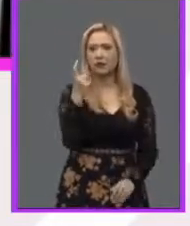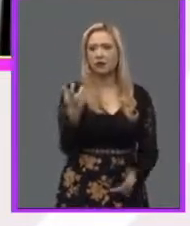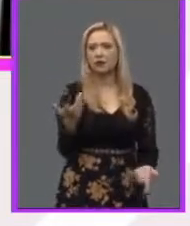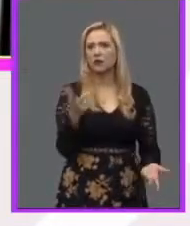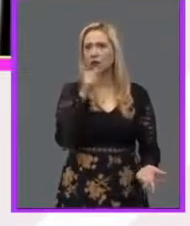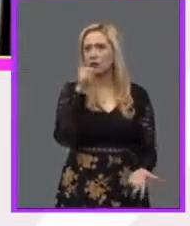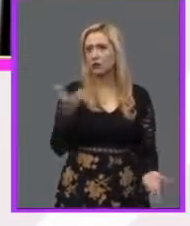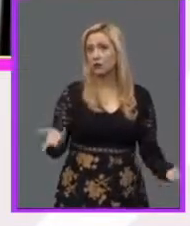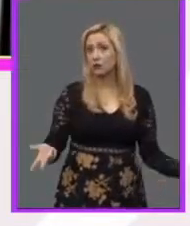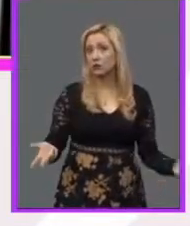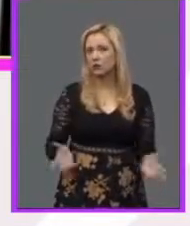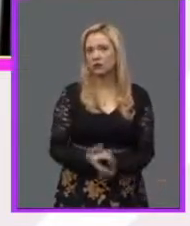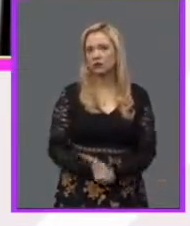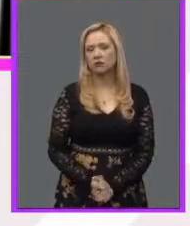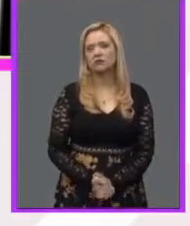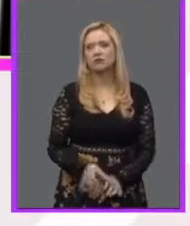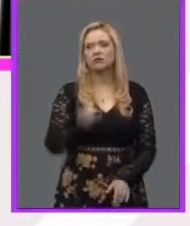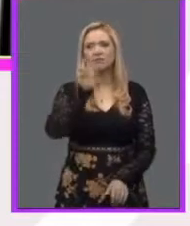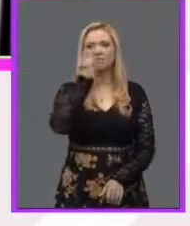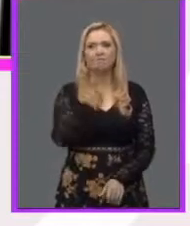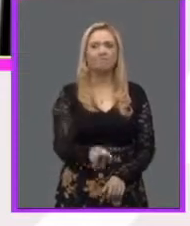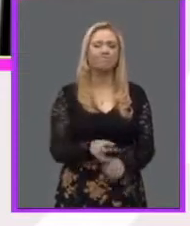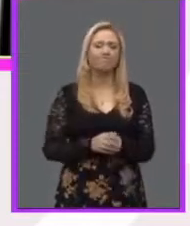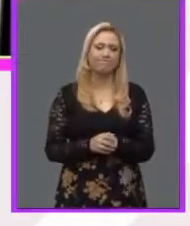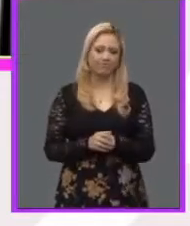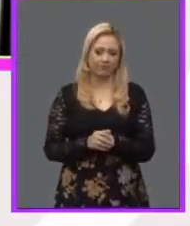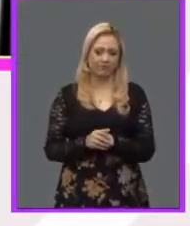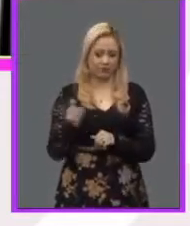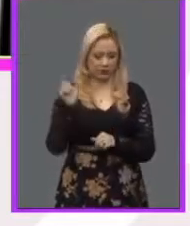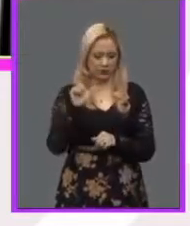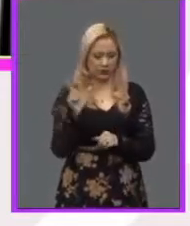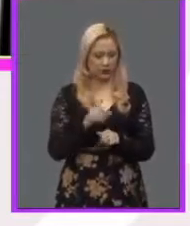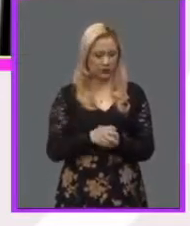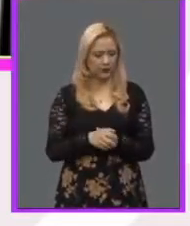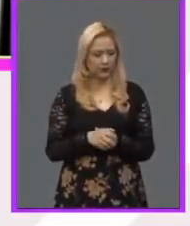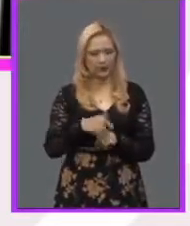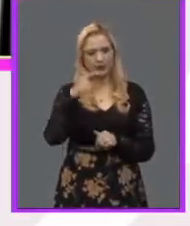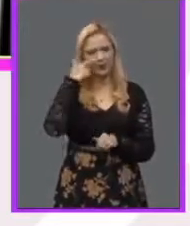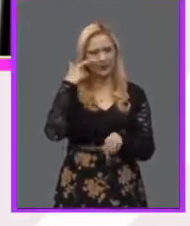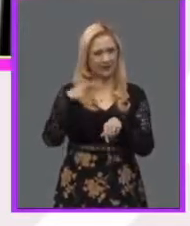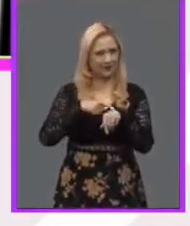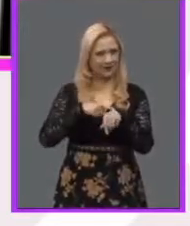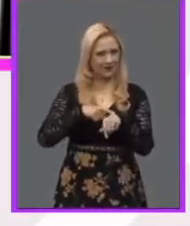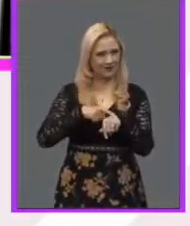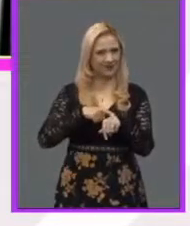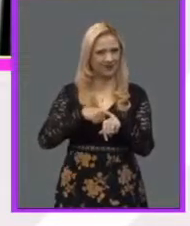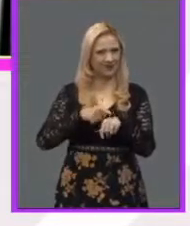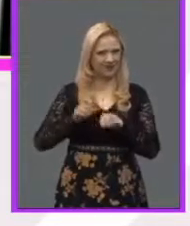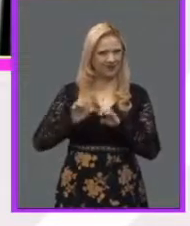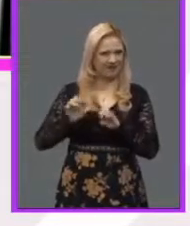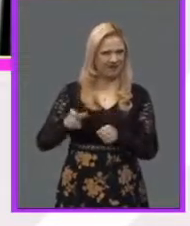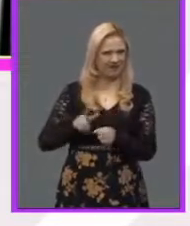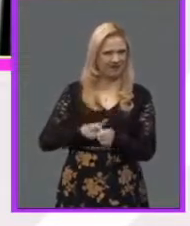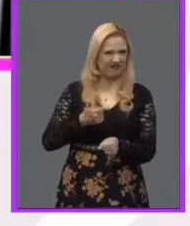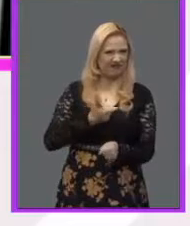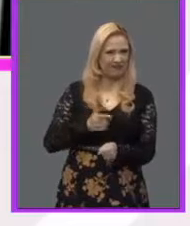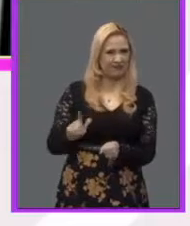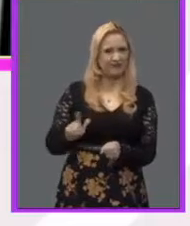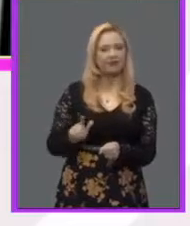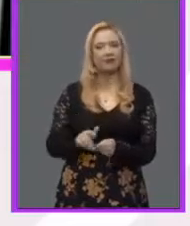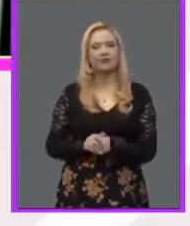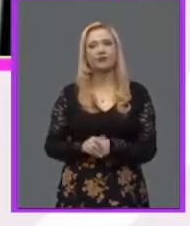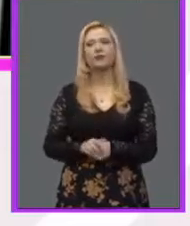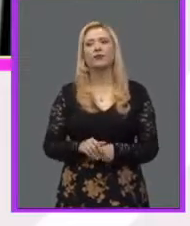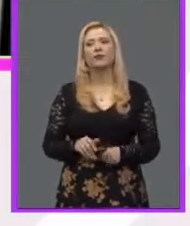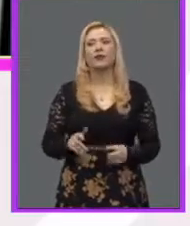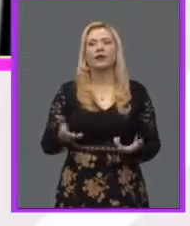Bueno, sí, efectivamente, cuando hablamos de pues el racismo que está impregnado en muchos aspectos de la